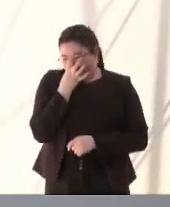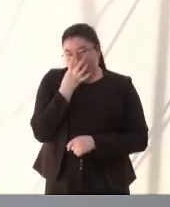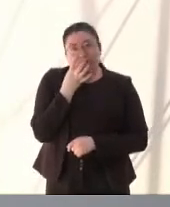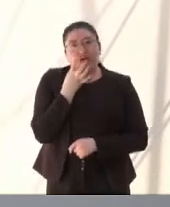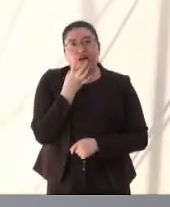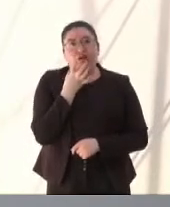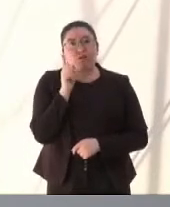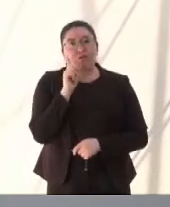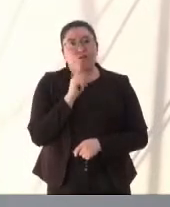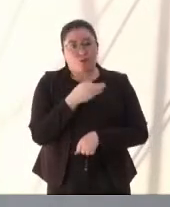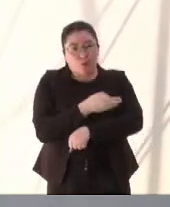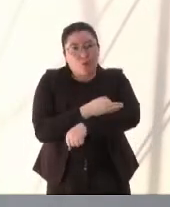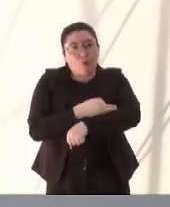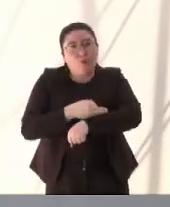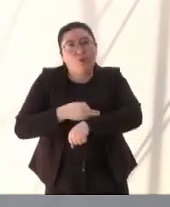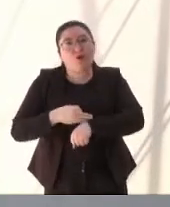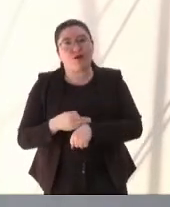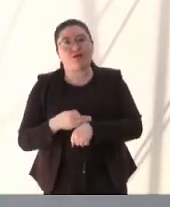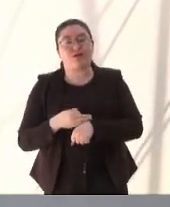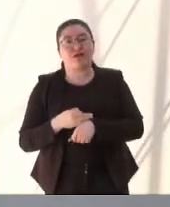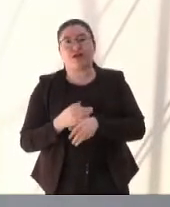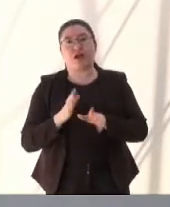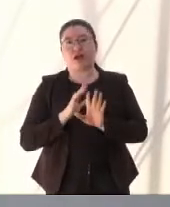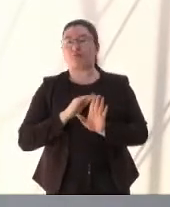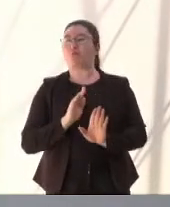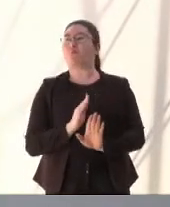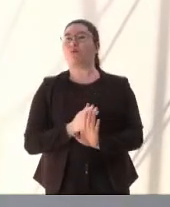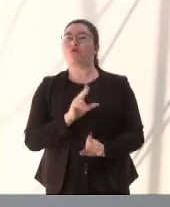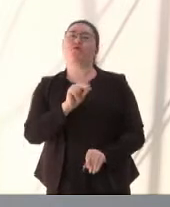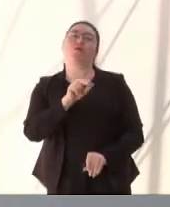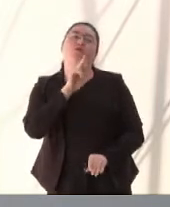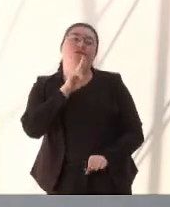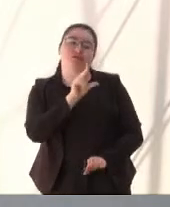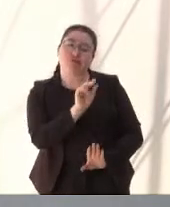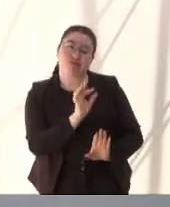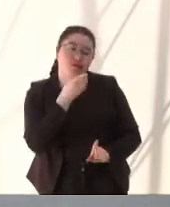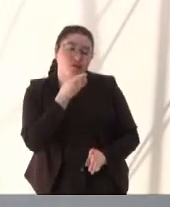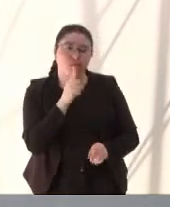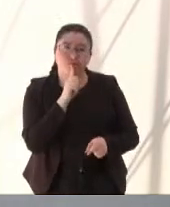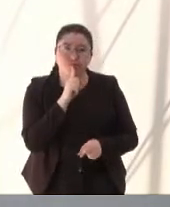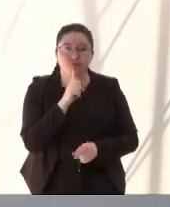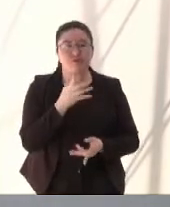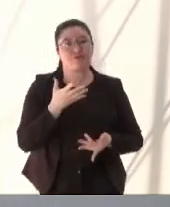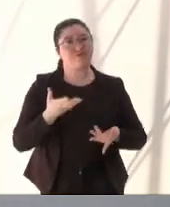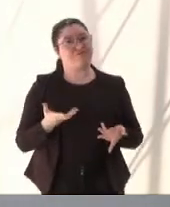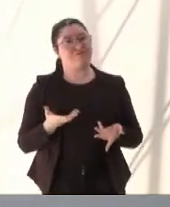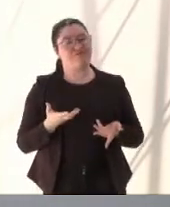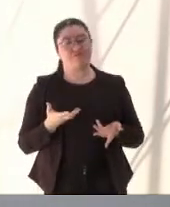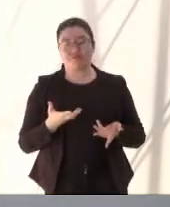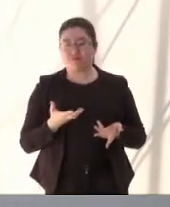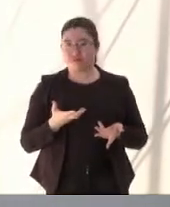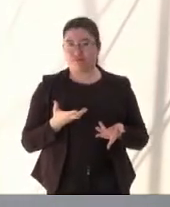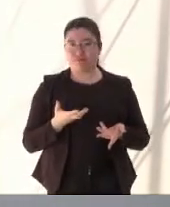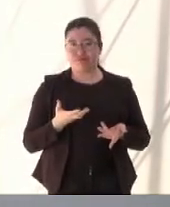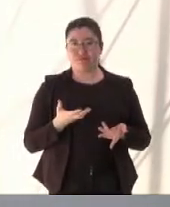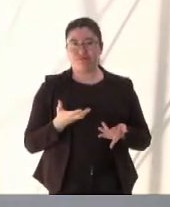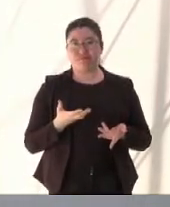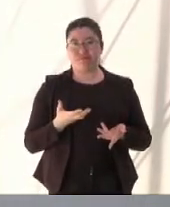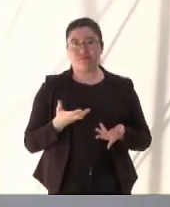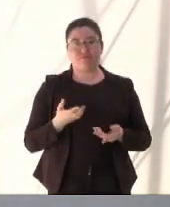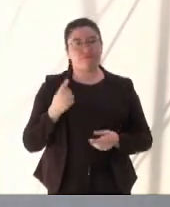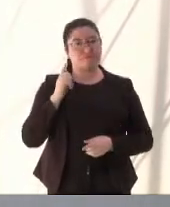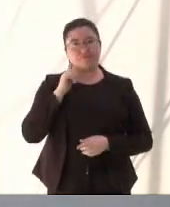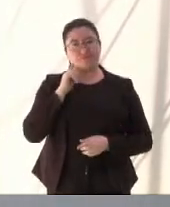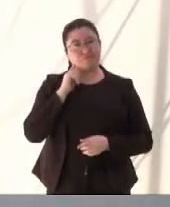la propia familia no denuncia, a pesar de que se cometen violaciones contra las niñas, que hay abuso y maltrato